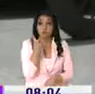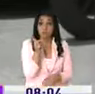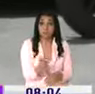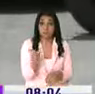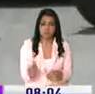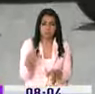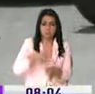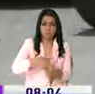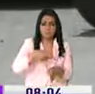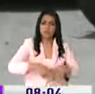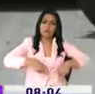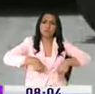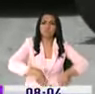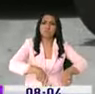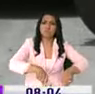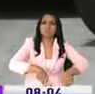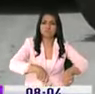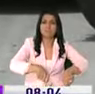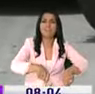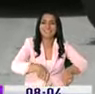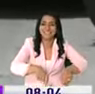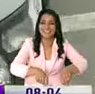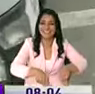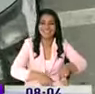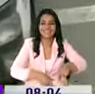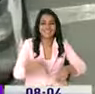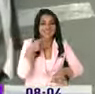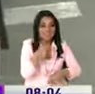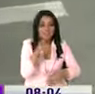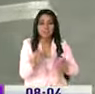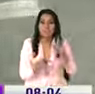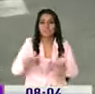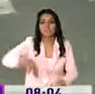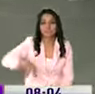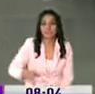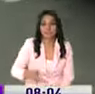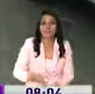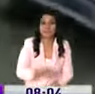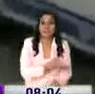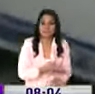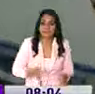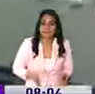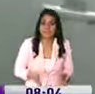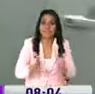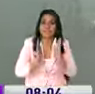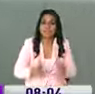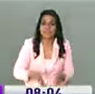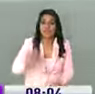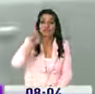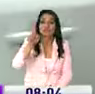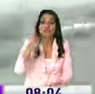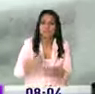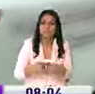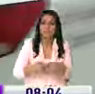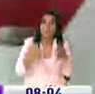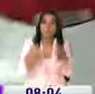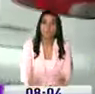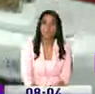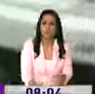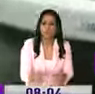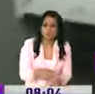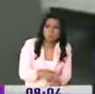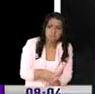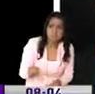que supuestamente andaban asaltando a transeúntes. En un patrullaje de rutina por la avenida Marta Bucarán, al sur de Quito, se toparon con el